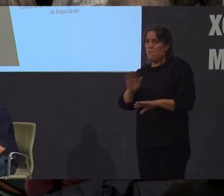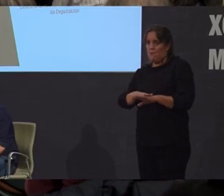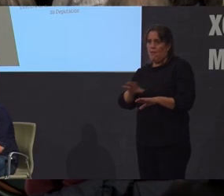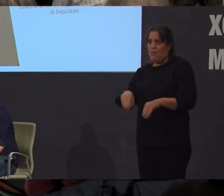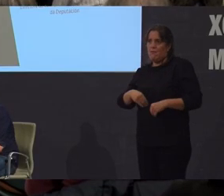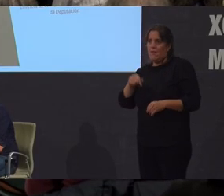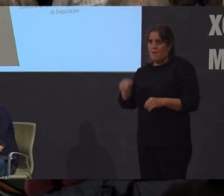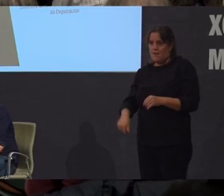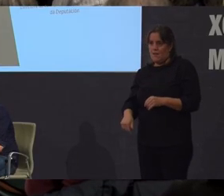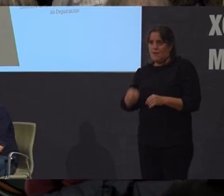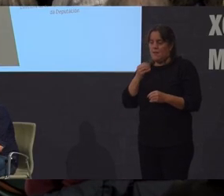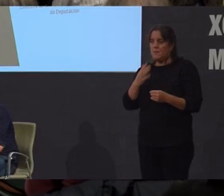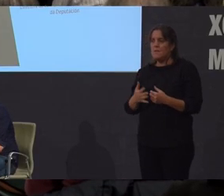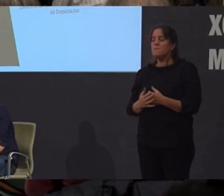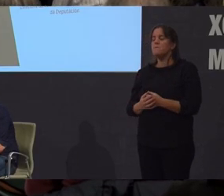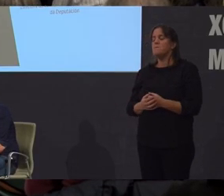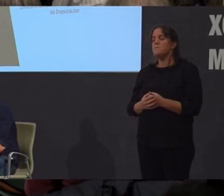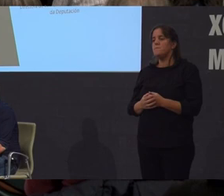hablaré.